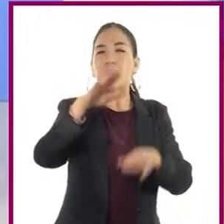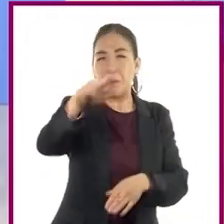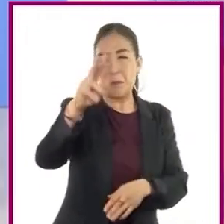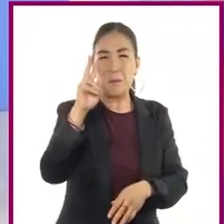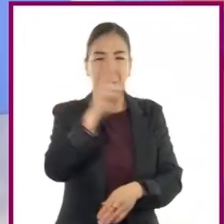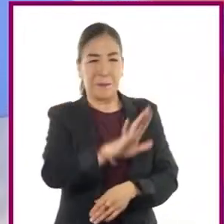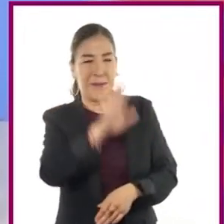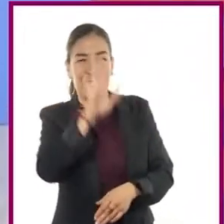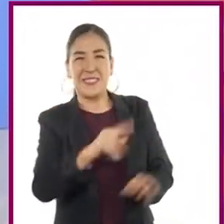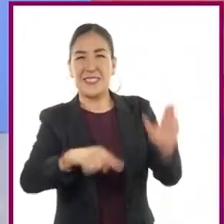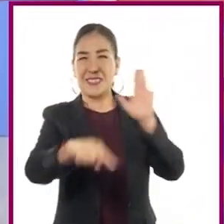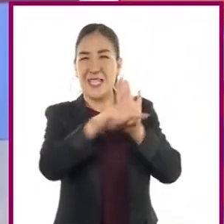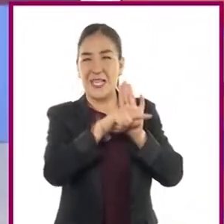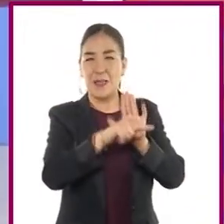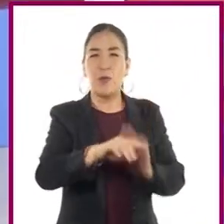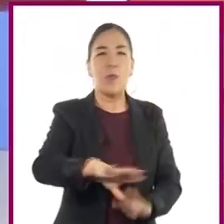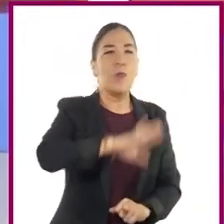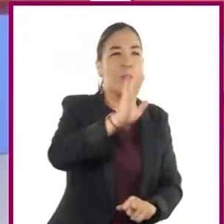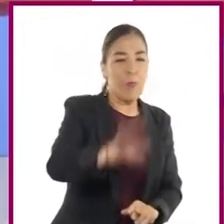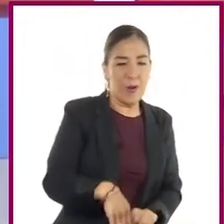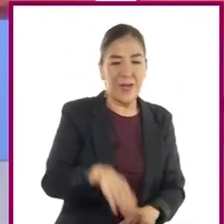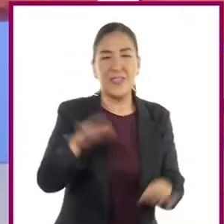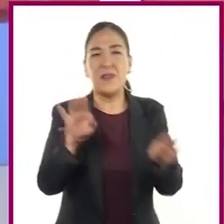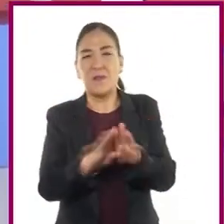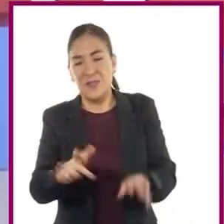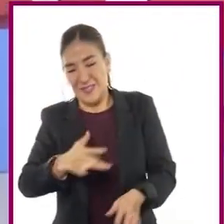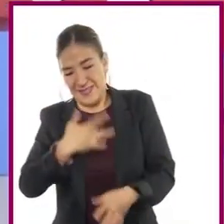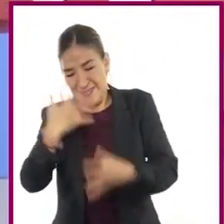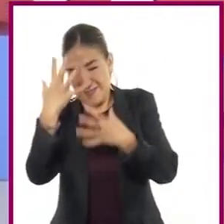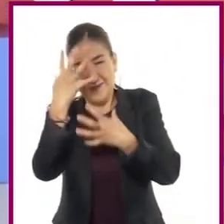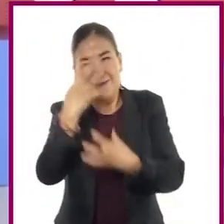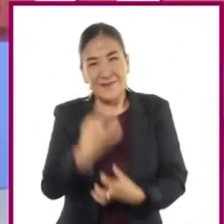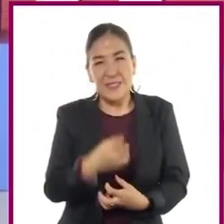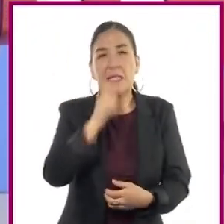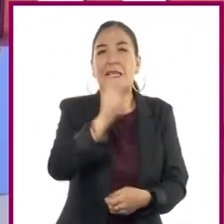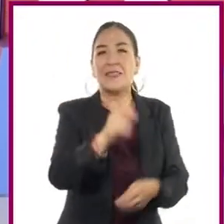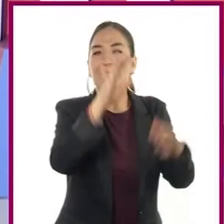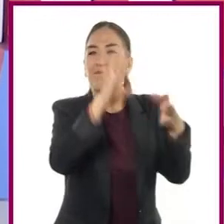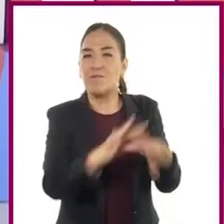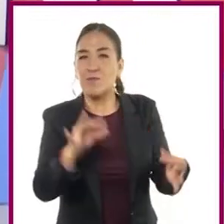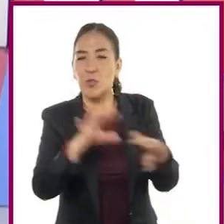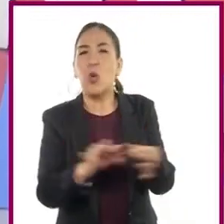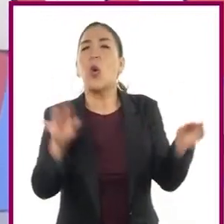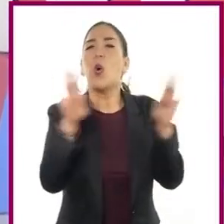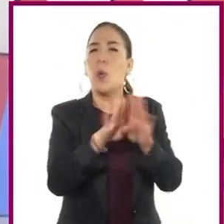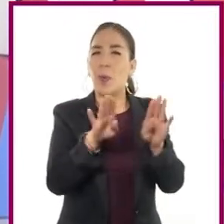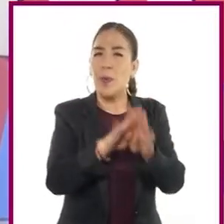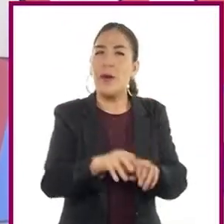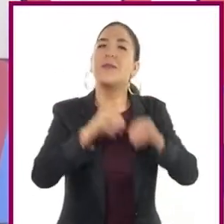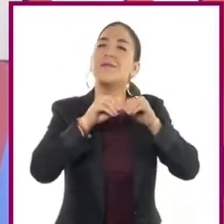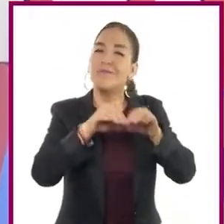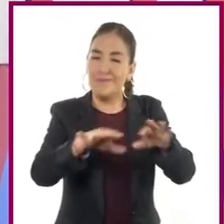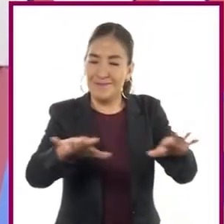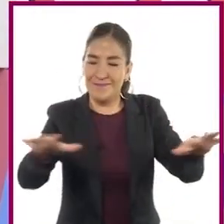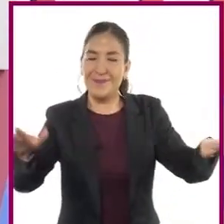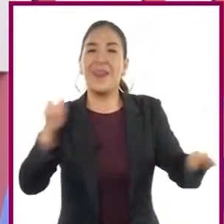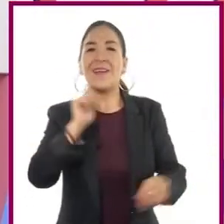negativos, como la muerte y la negación, la forma de expresarlo dice y transmite mucha